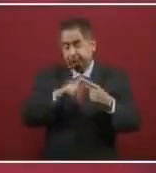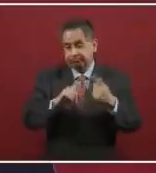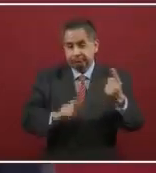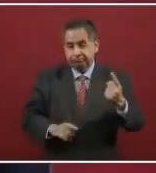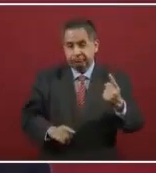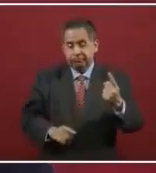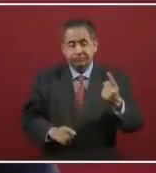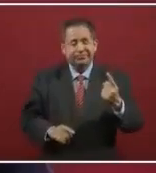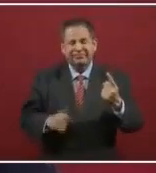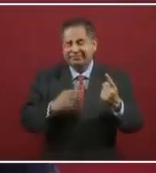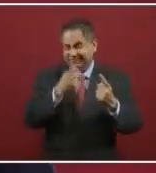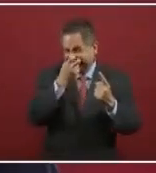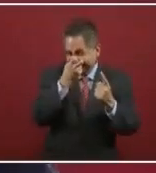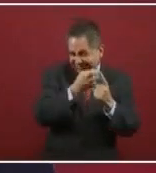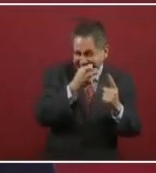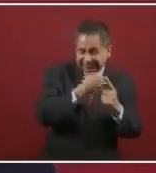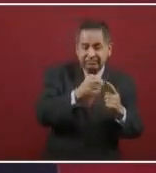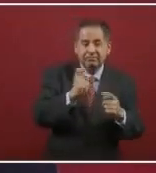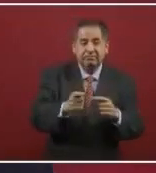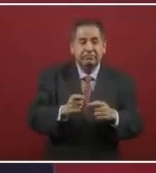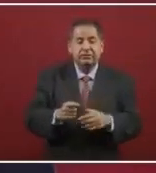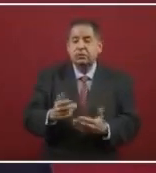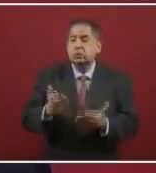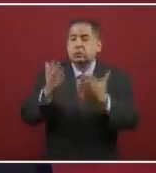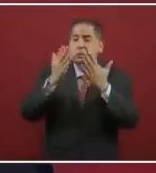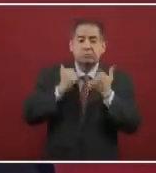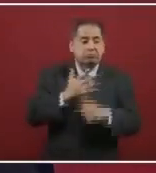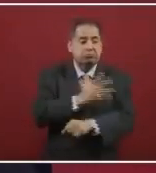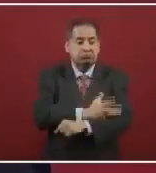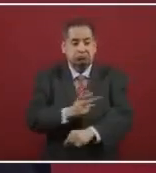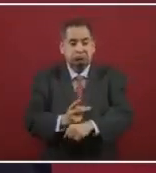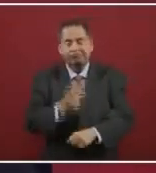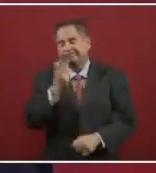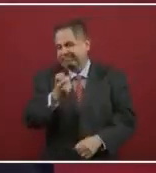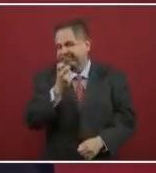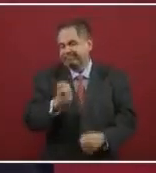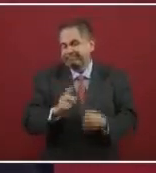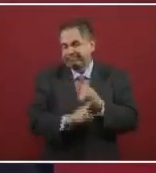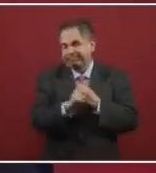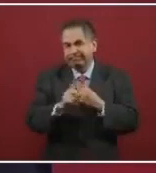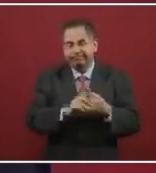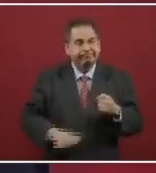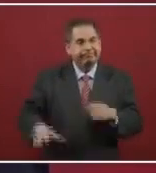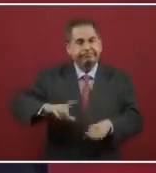más a México que la deshonestidad de los gobernantes.